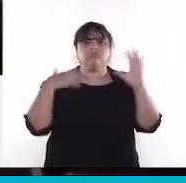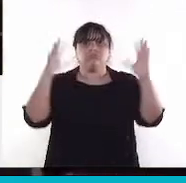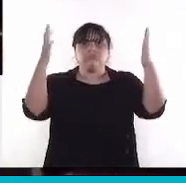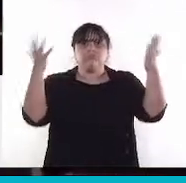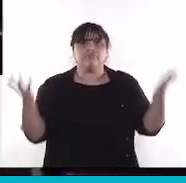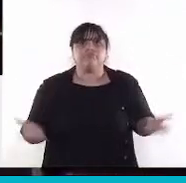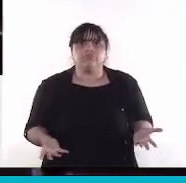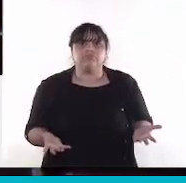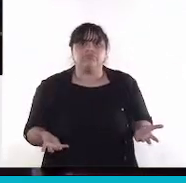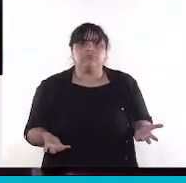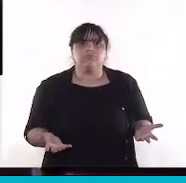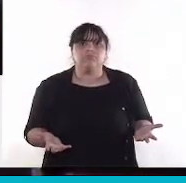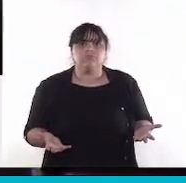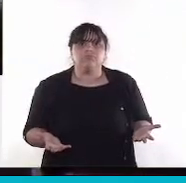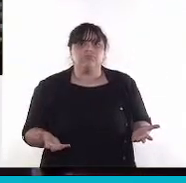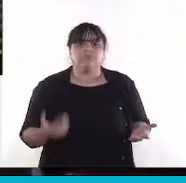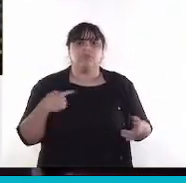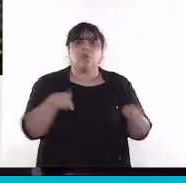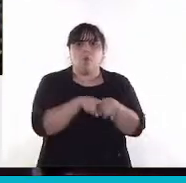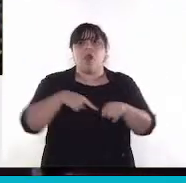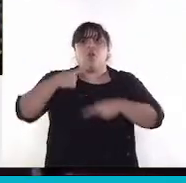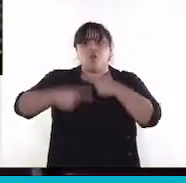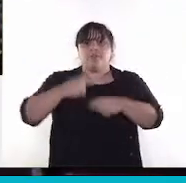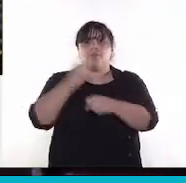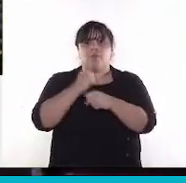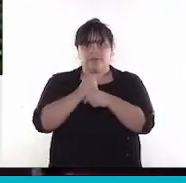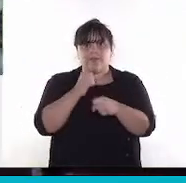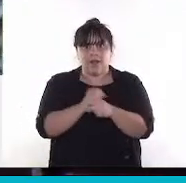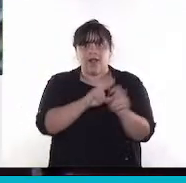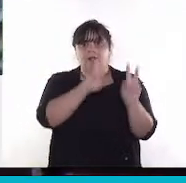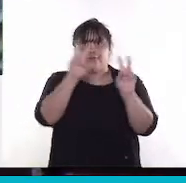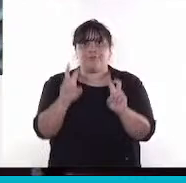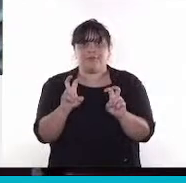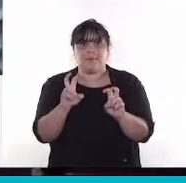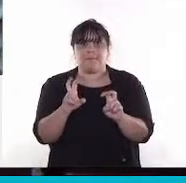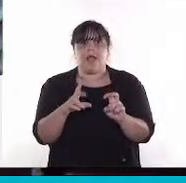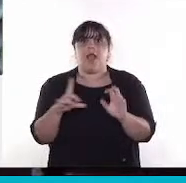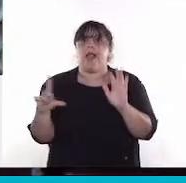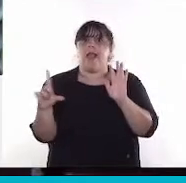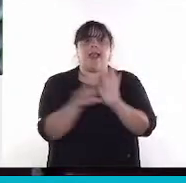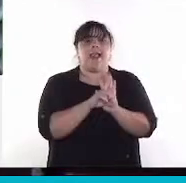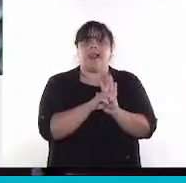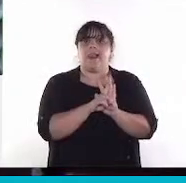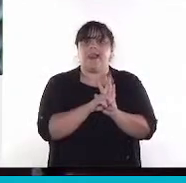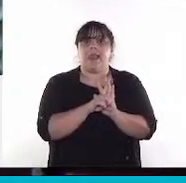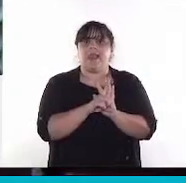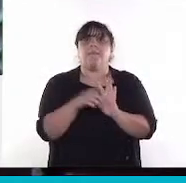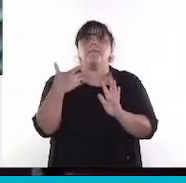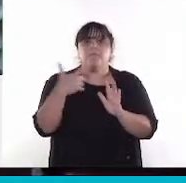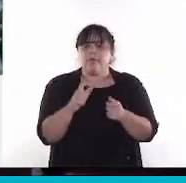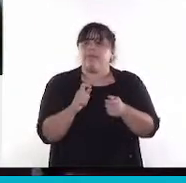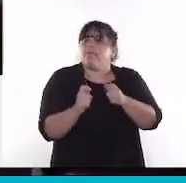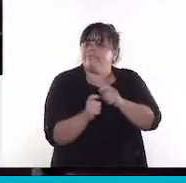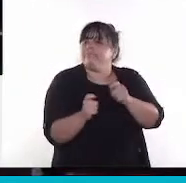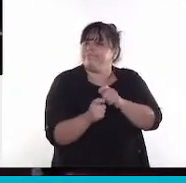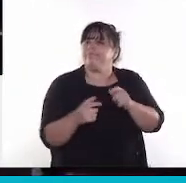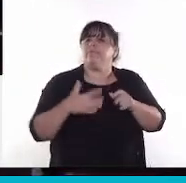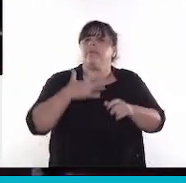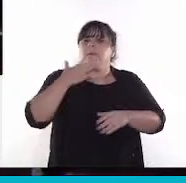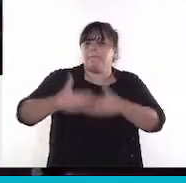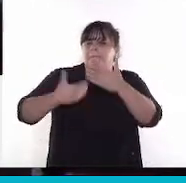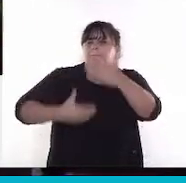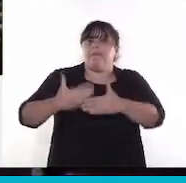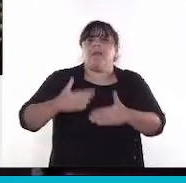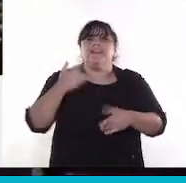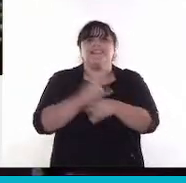que sigamos trabajando en el tema, porque es una ley absolutamente perfectible y es una ley que tiene que ser